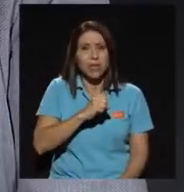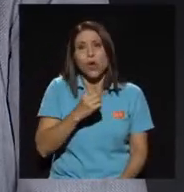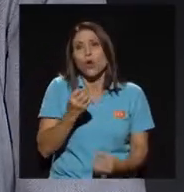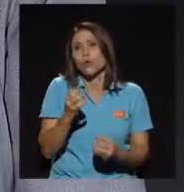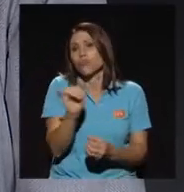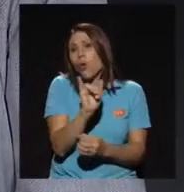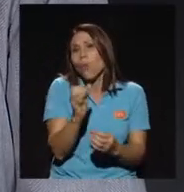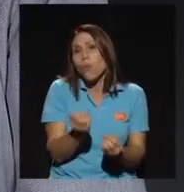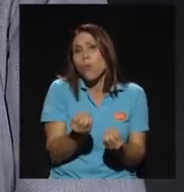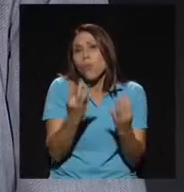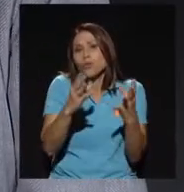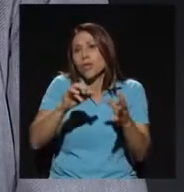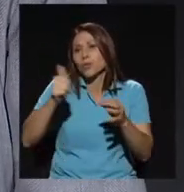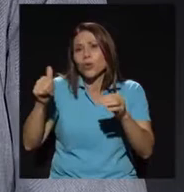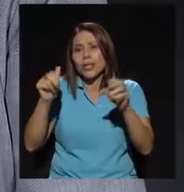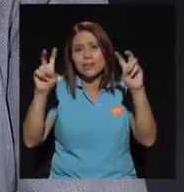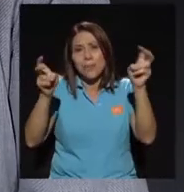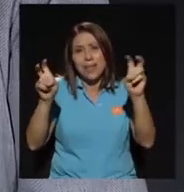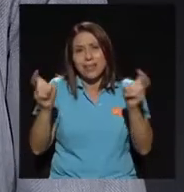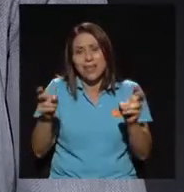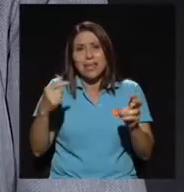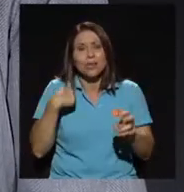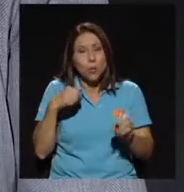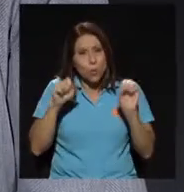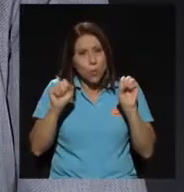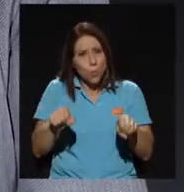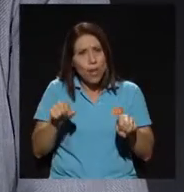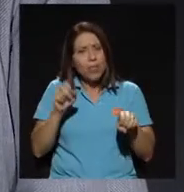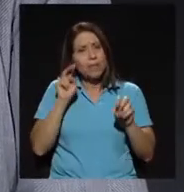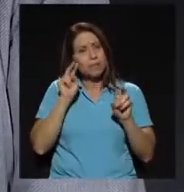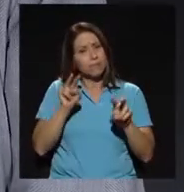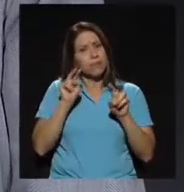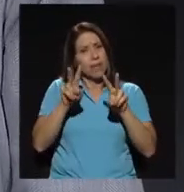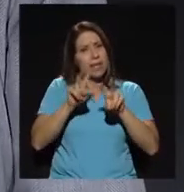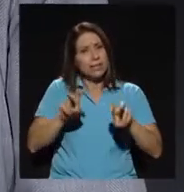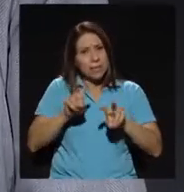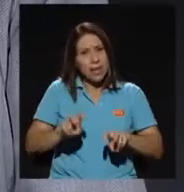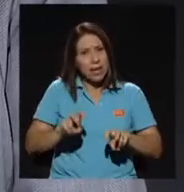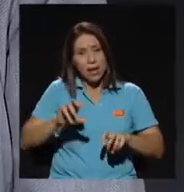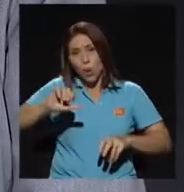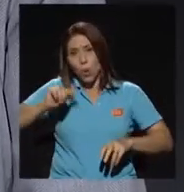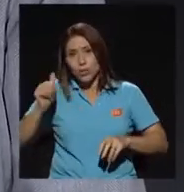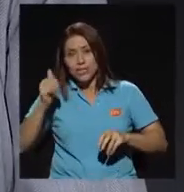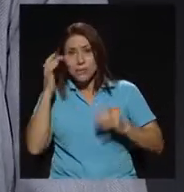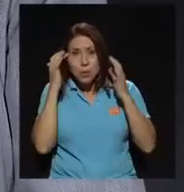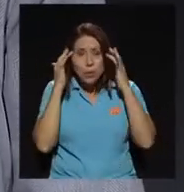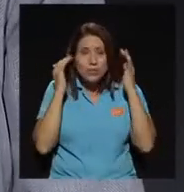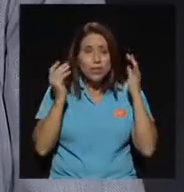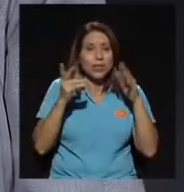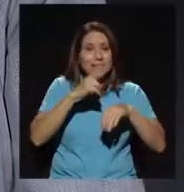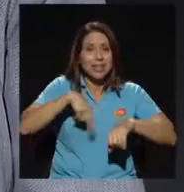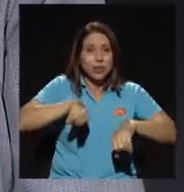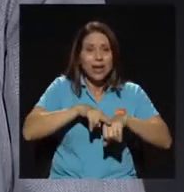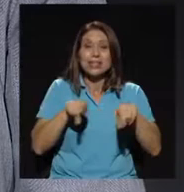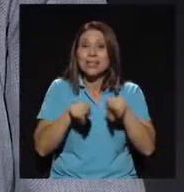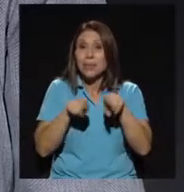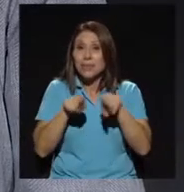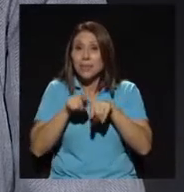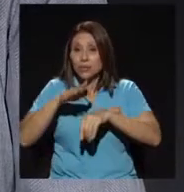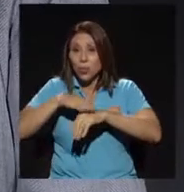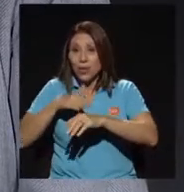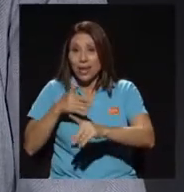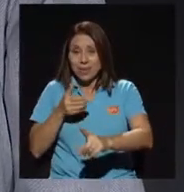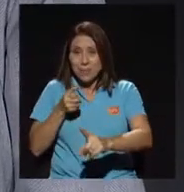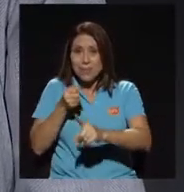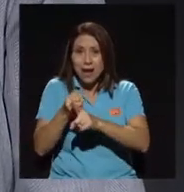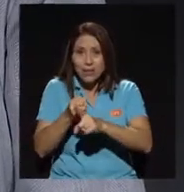puede examinar en otras preocupaciones nacionales, también en cuanto a la presencia, impacto de la cobertura universitaria en las